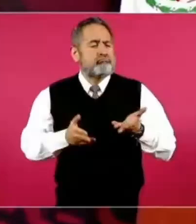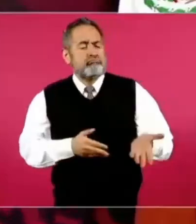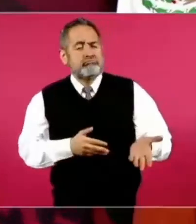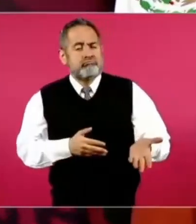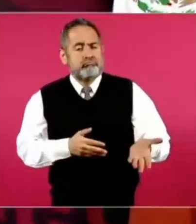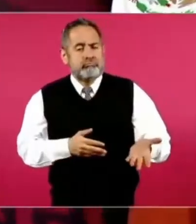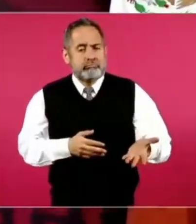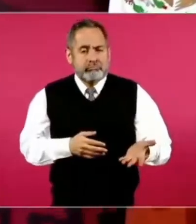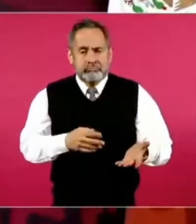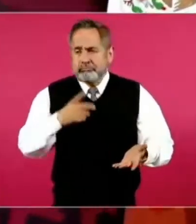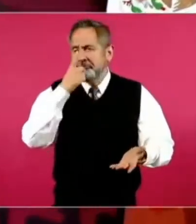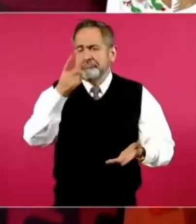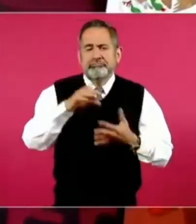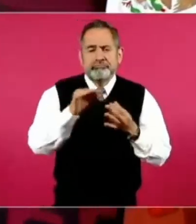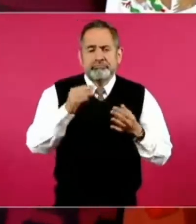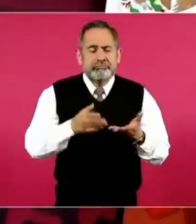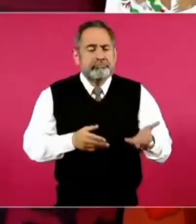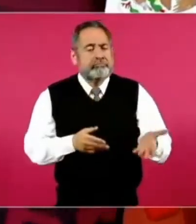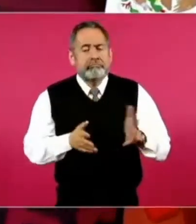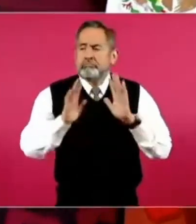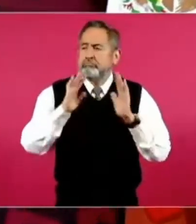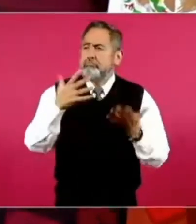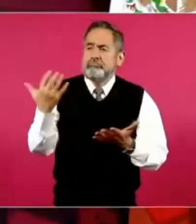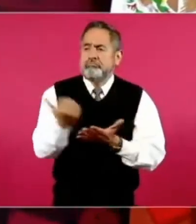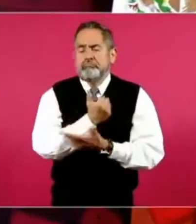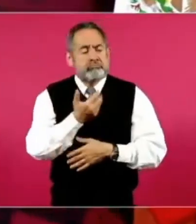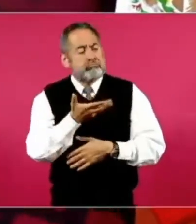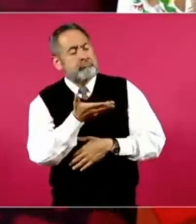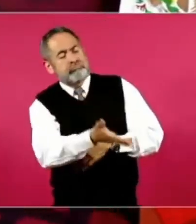a decir que había ganado